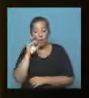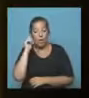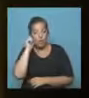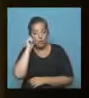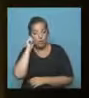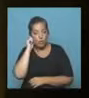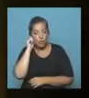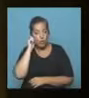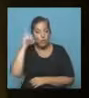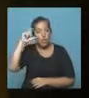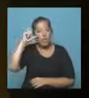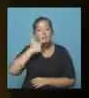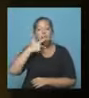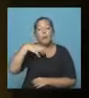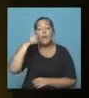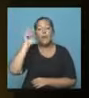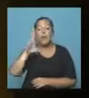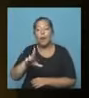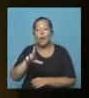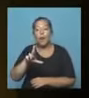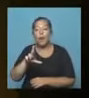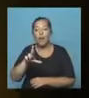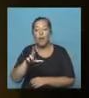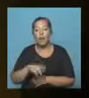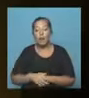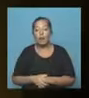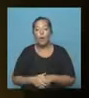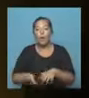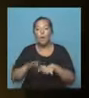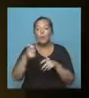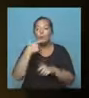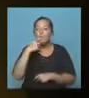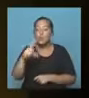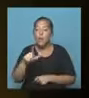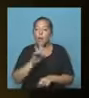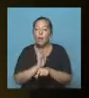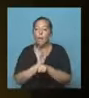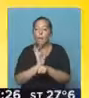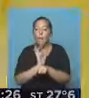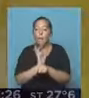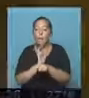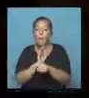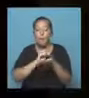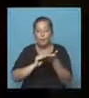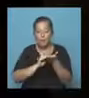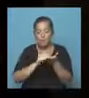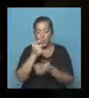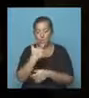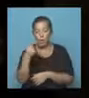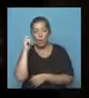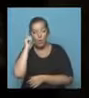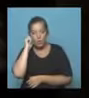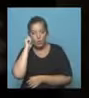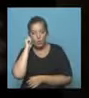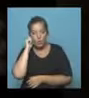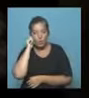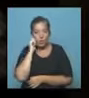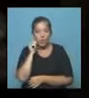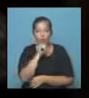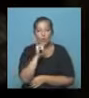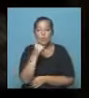y van espinel fuerza compromiso social médico maestría en administración 31 años patricio